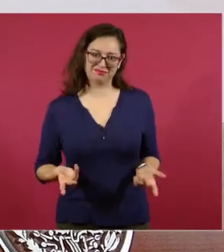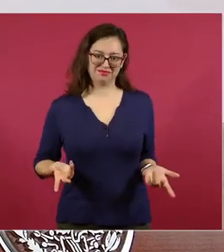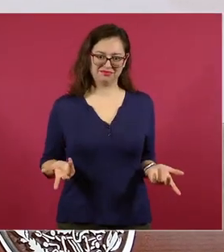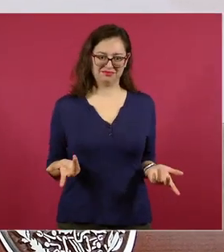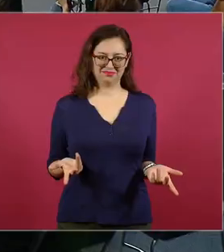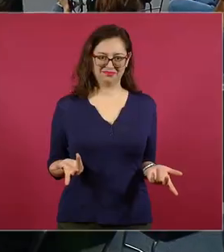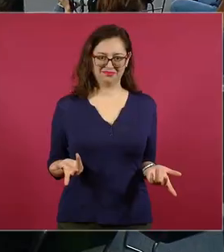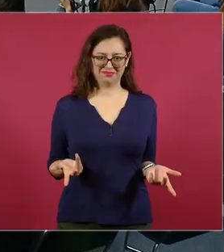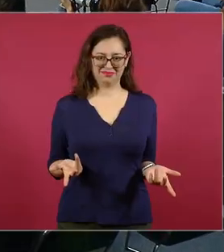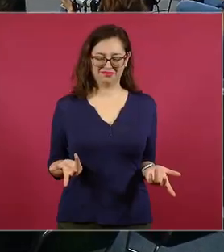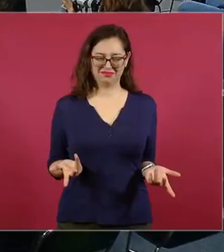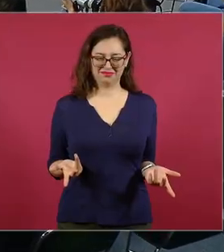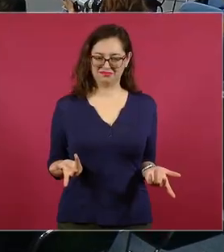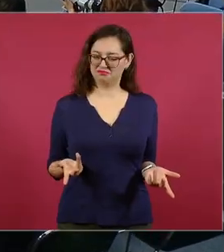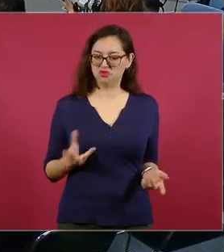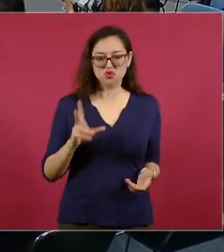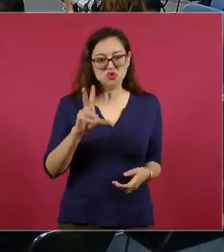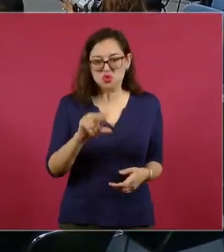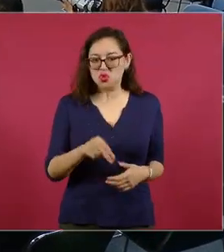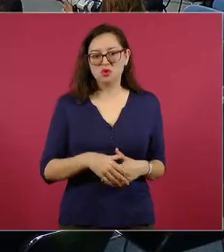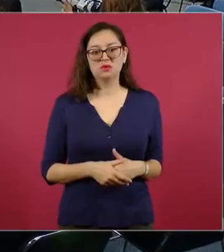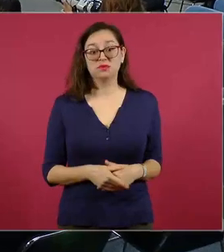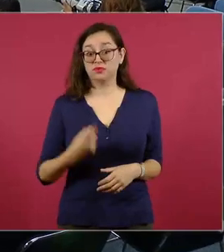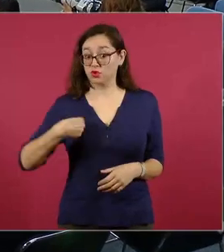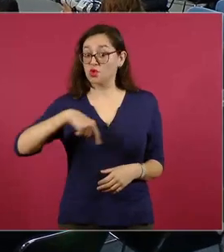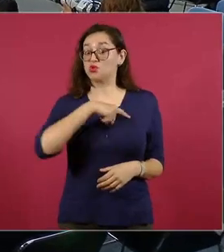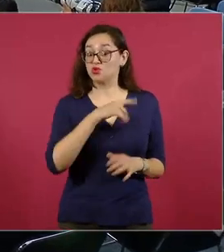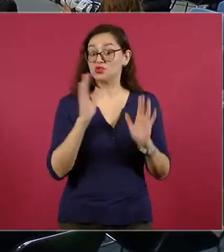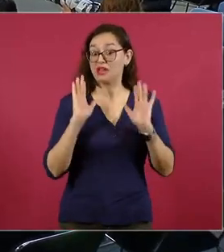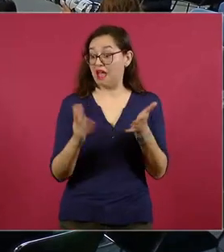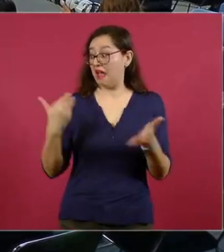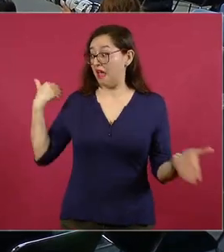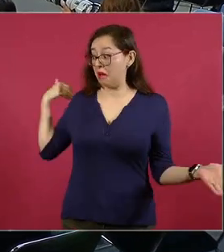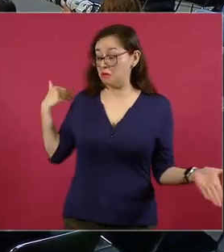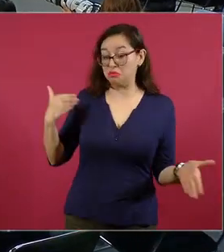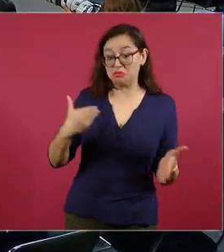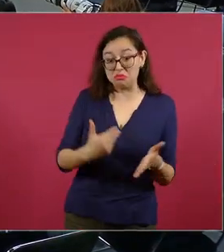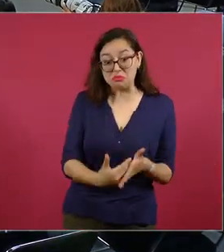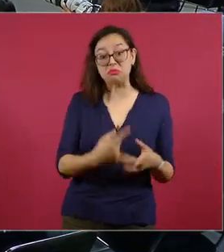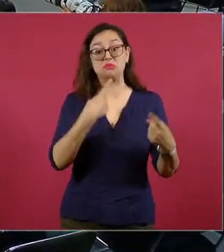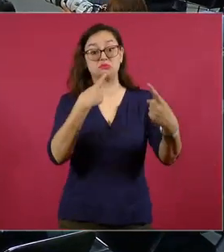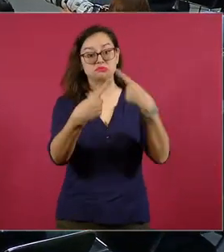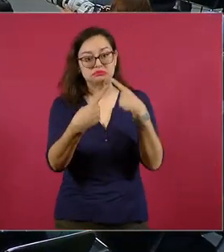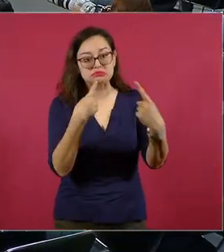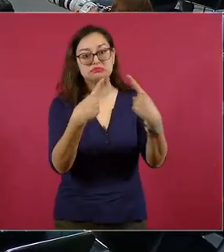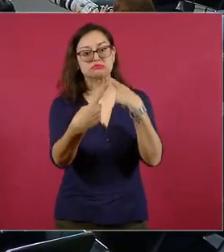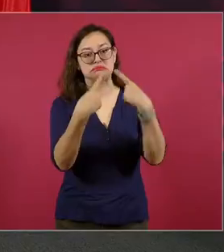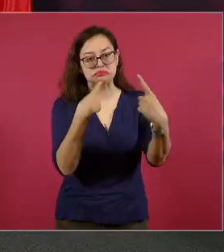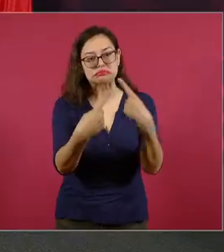Además, buscamos con ellos llegar a un acuerdo,